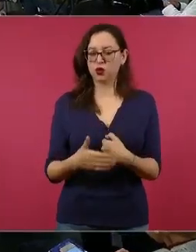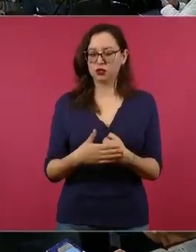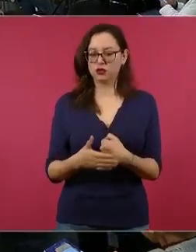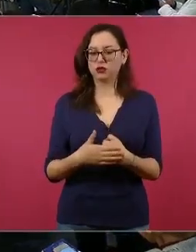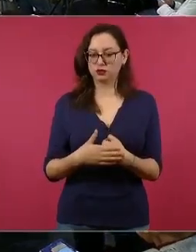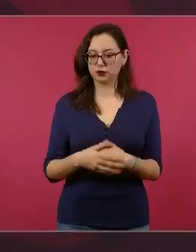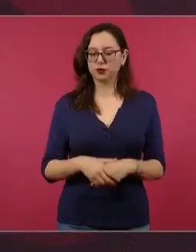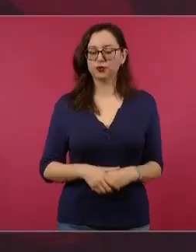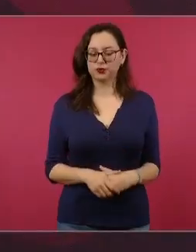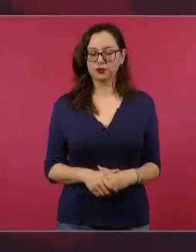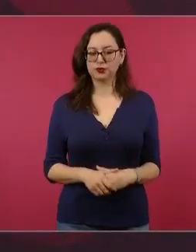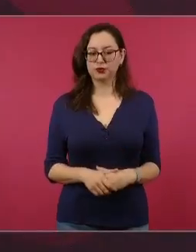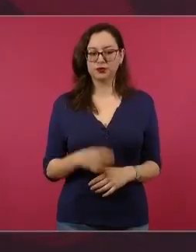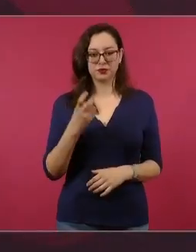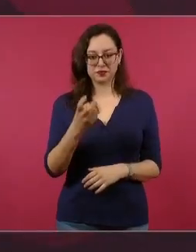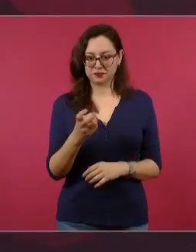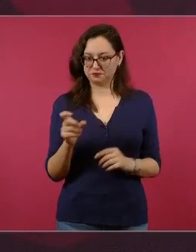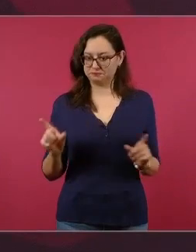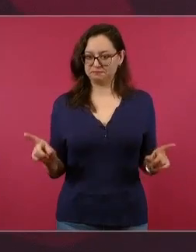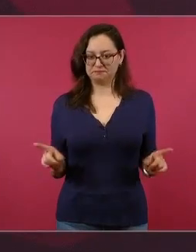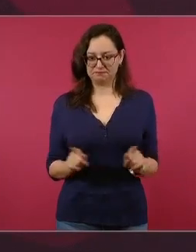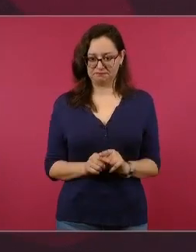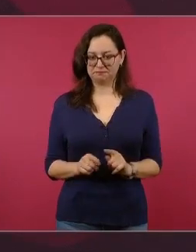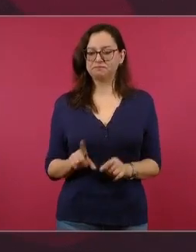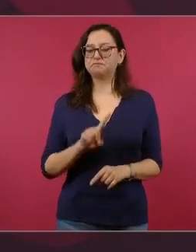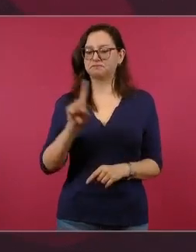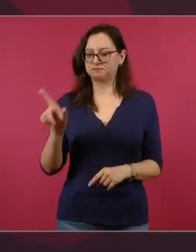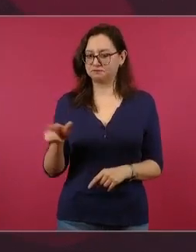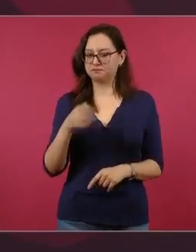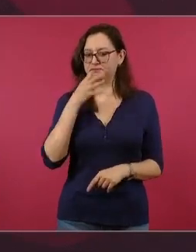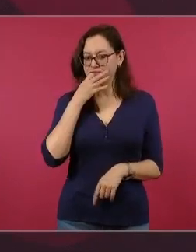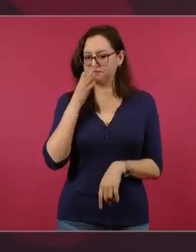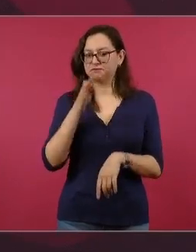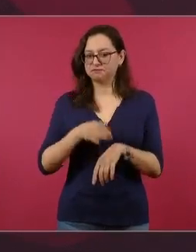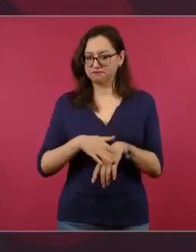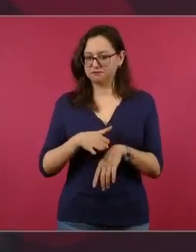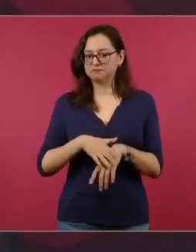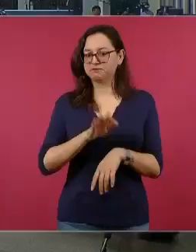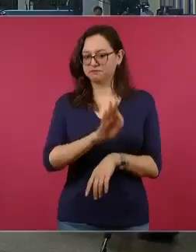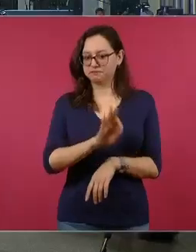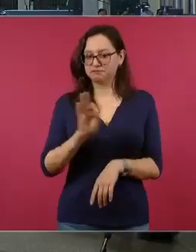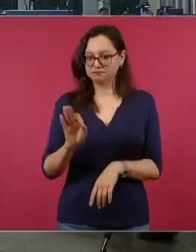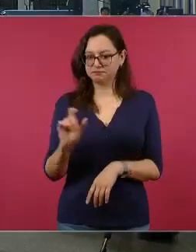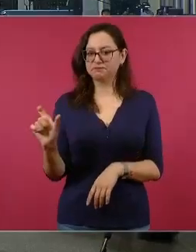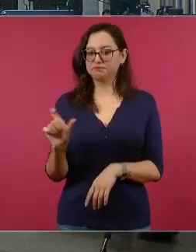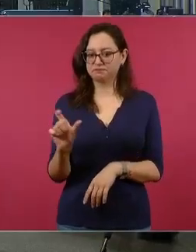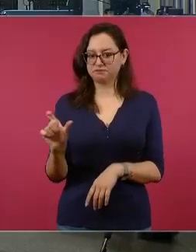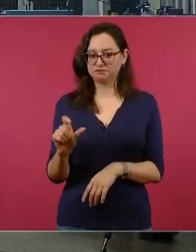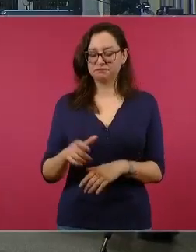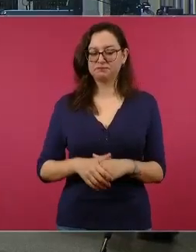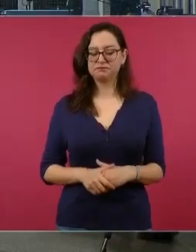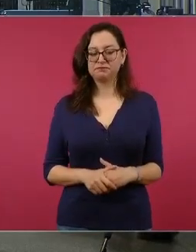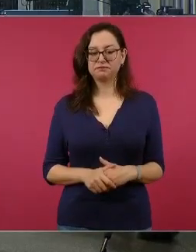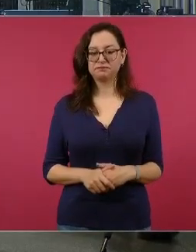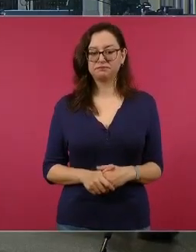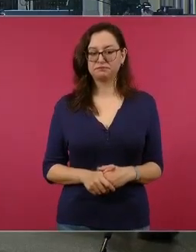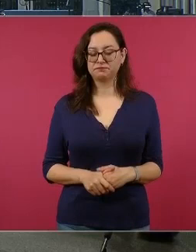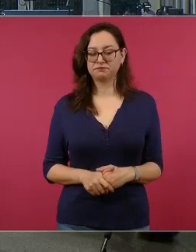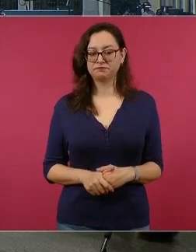Y hasta ahí lo dejo. Ya después se da a conocer el programa.